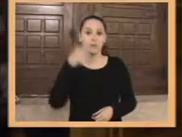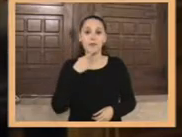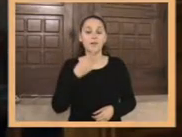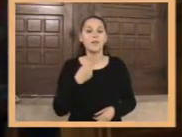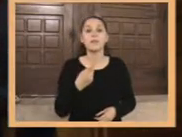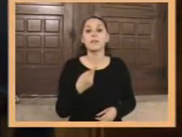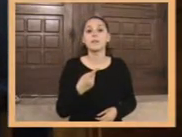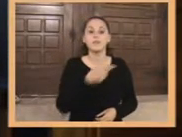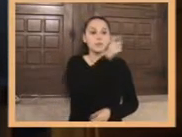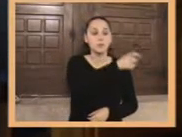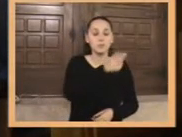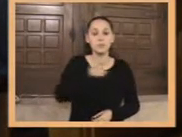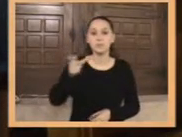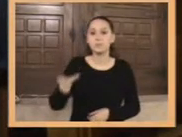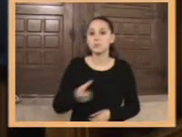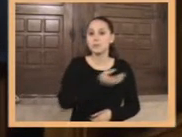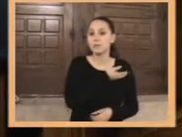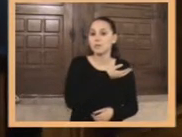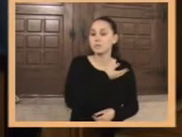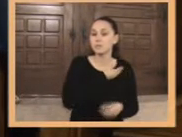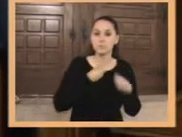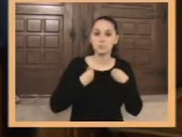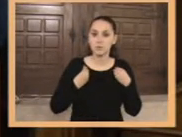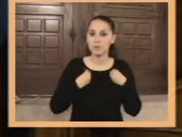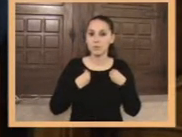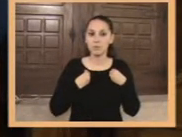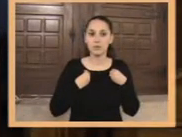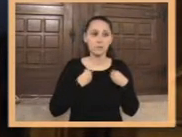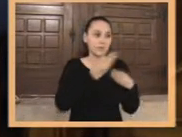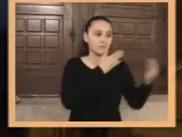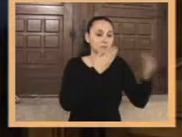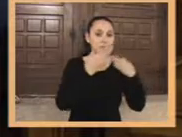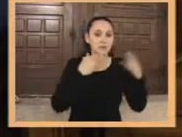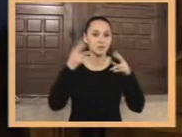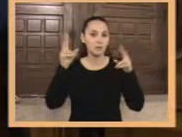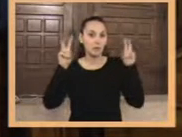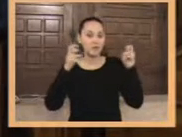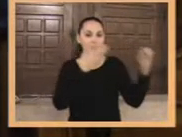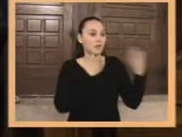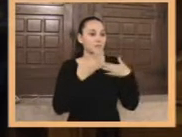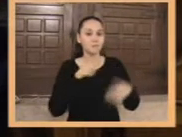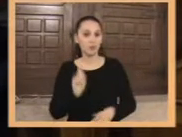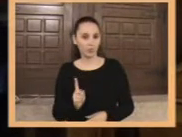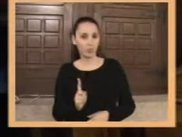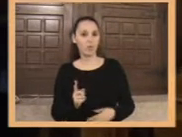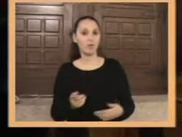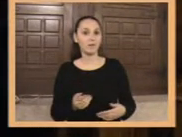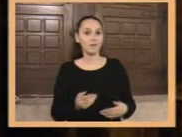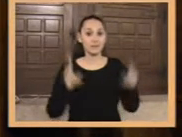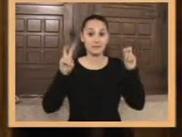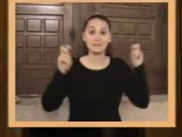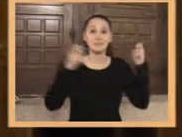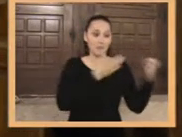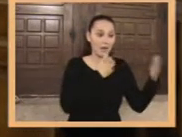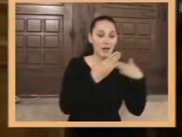la gente en la calle, nuestros ciudadanos, lo estén hablando ahora mismo. O sea, compartimos las declaraciones que ha hecho nuestro presidente de la